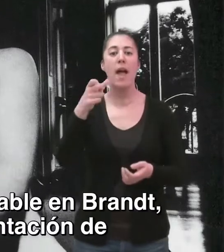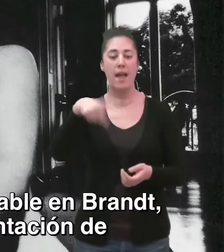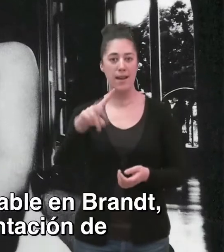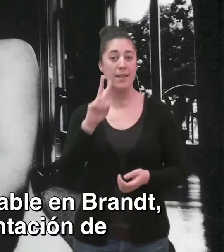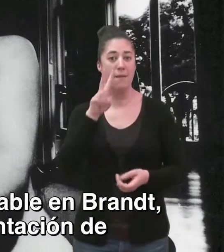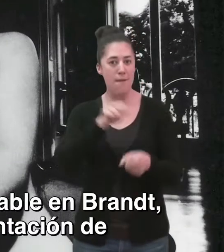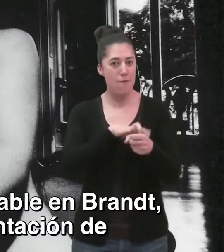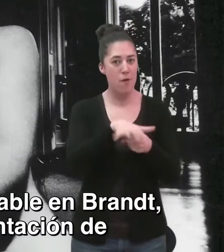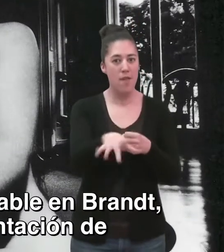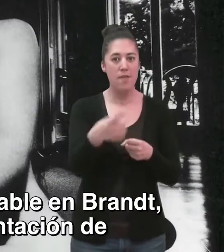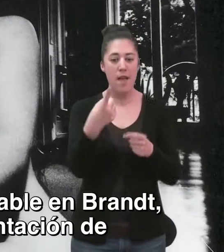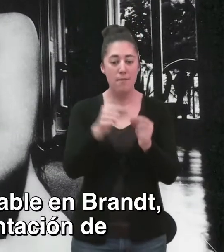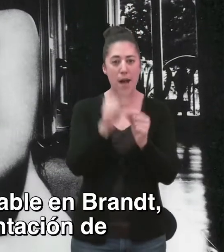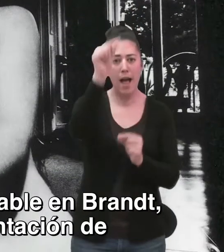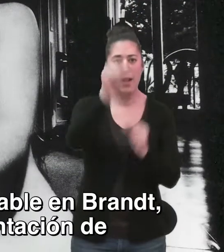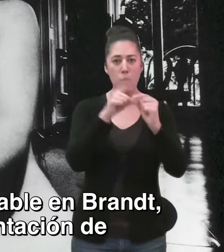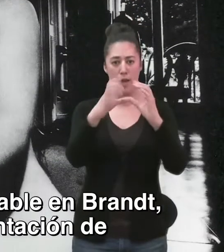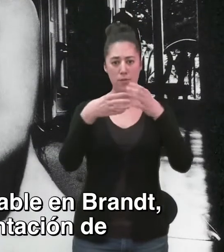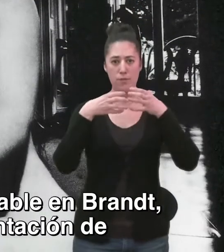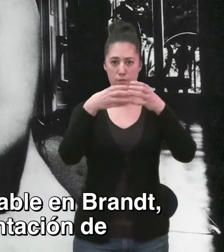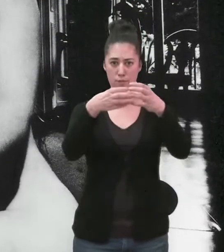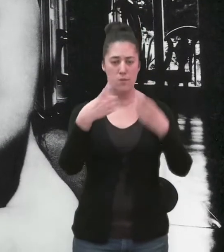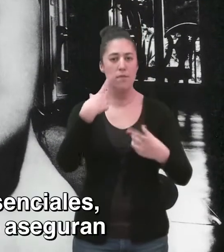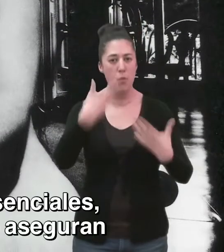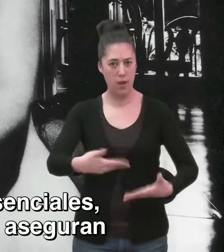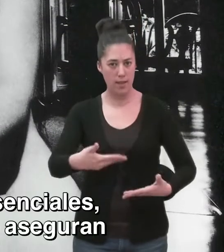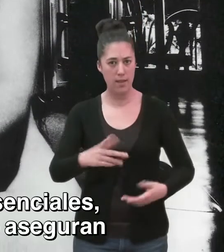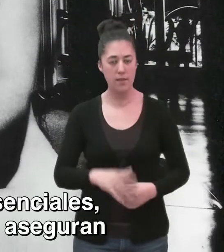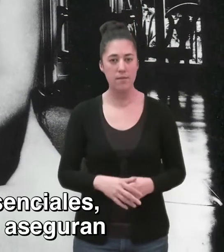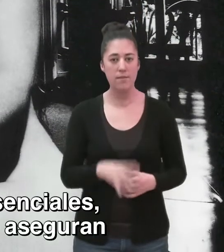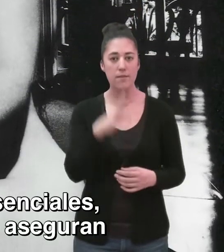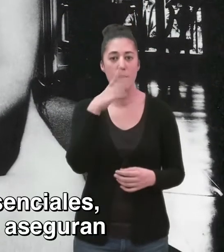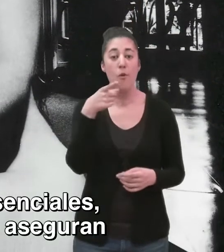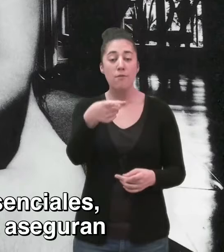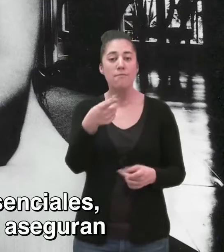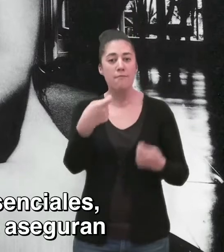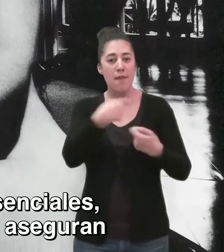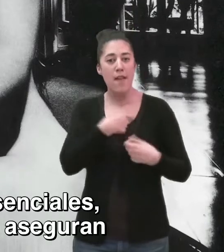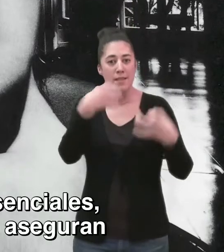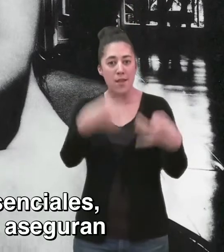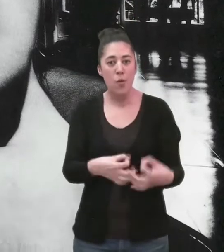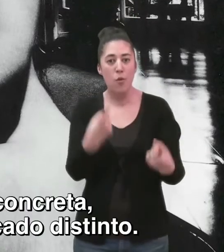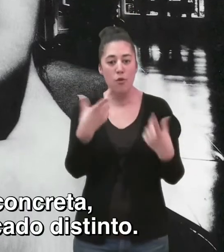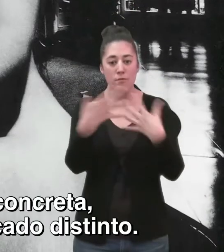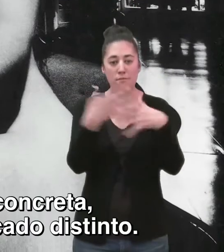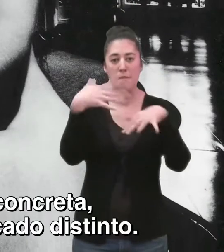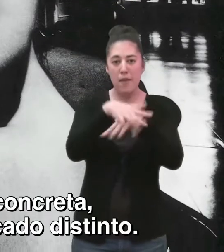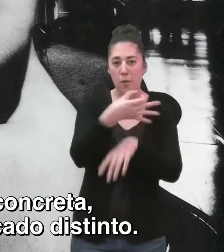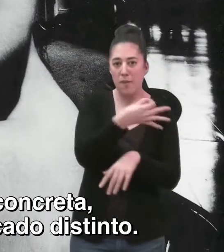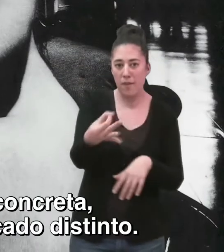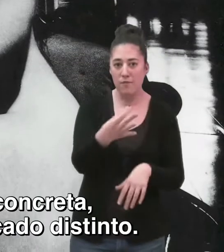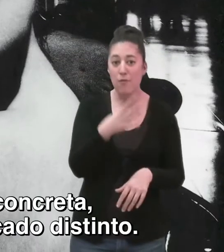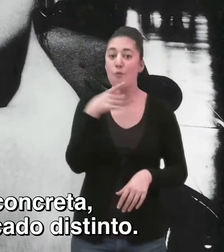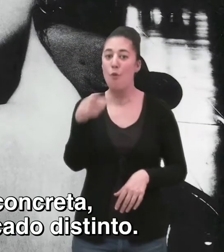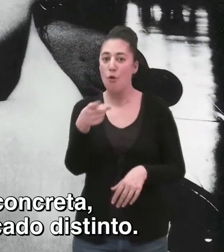cuya influencia es notable en Brandt, la altura y la orientación de la cámara son esenciales, pues son las que aseguran una